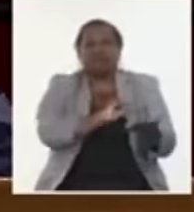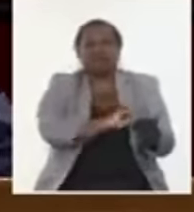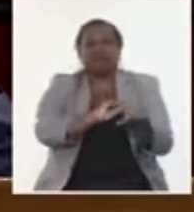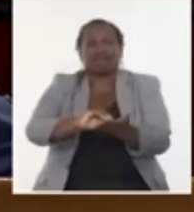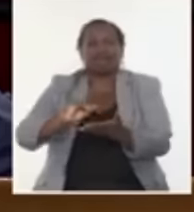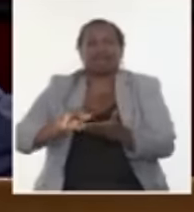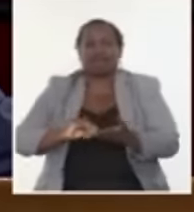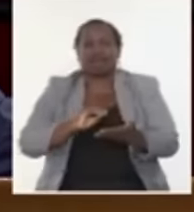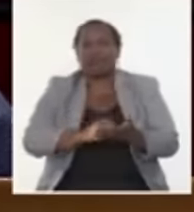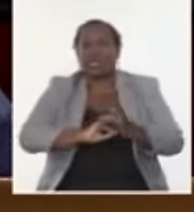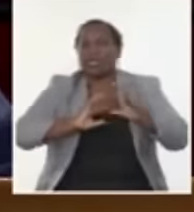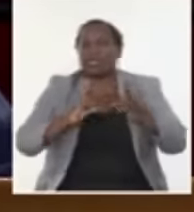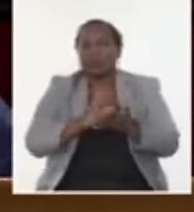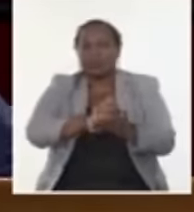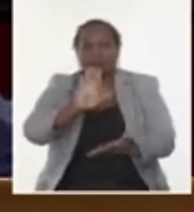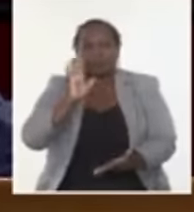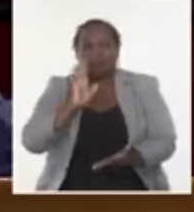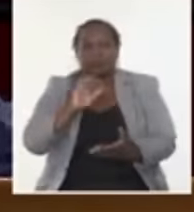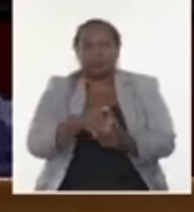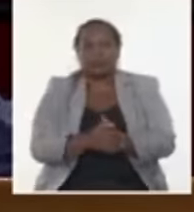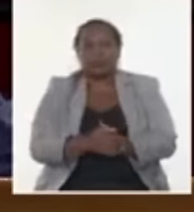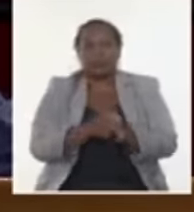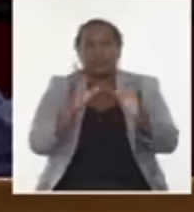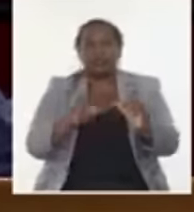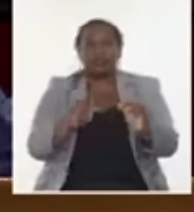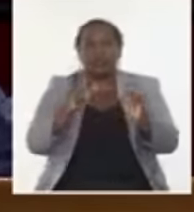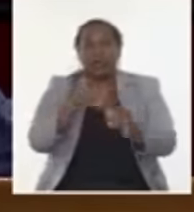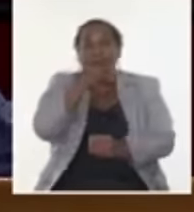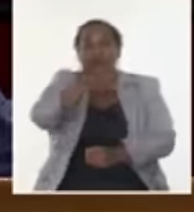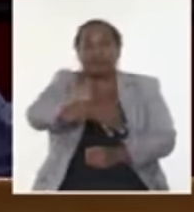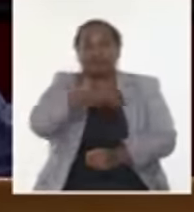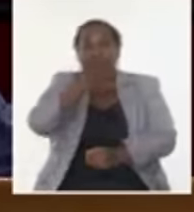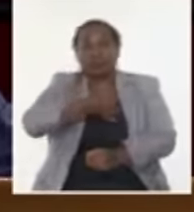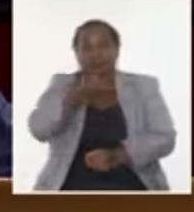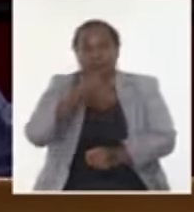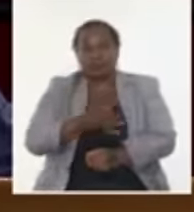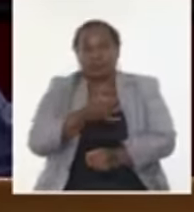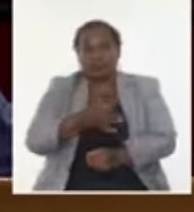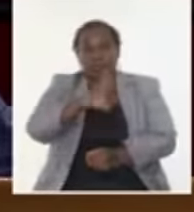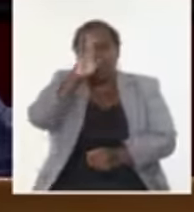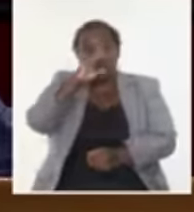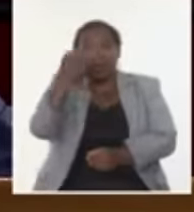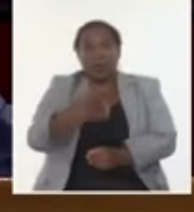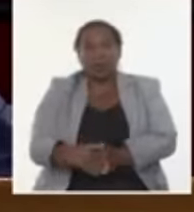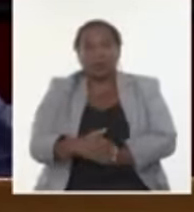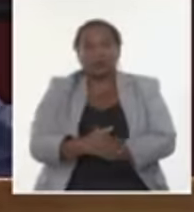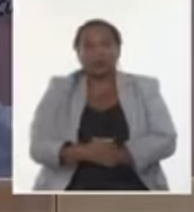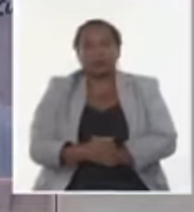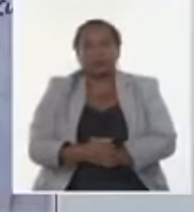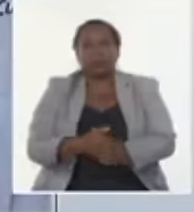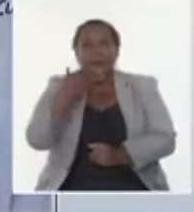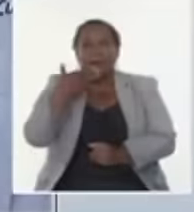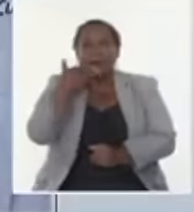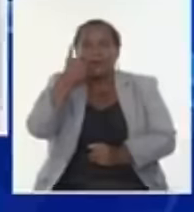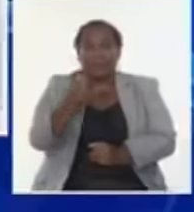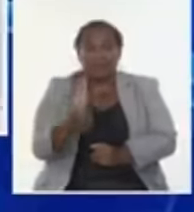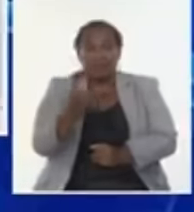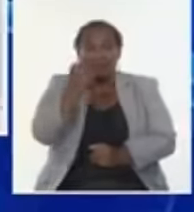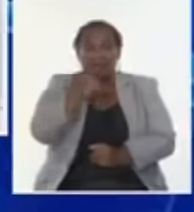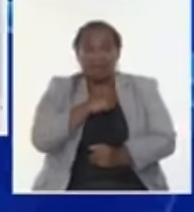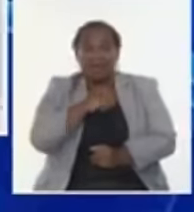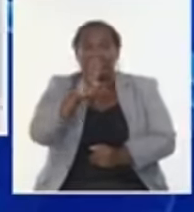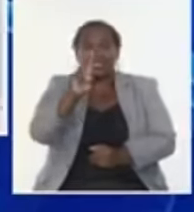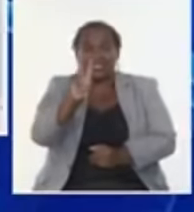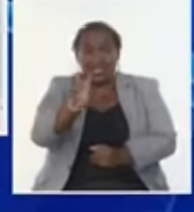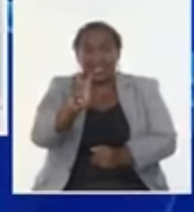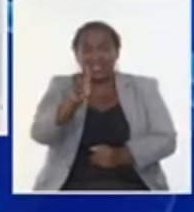nos prometimos aquí. Ahora, ¿cuál es el resultado? Se lo explico. En salud, fueron beneficiados más de